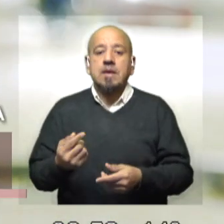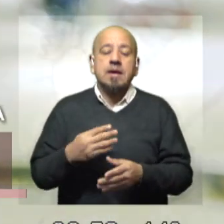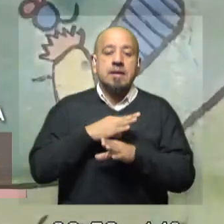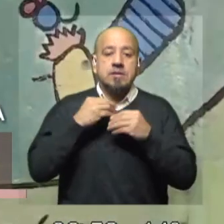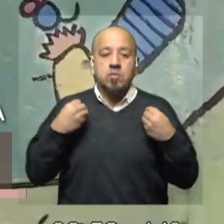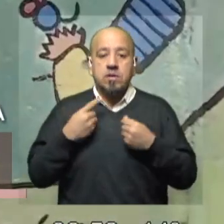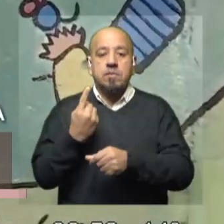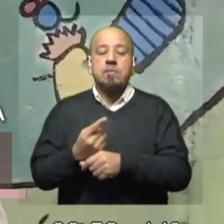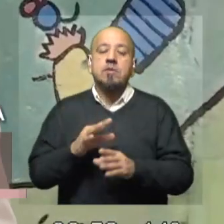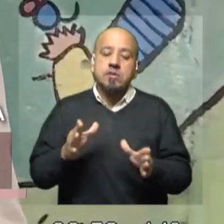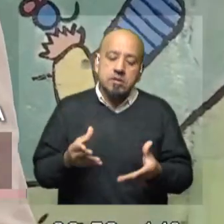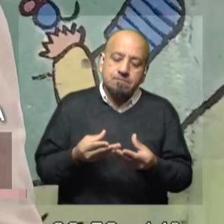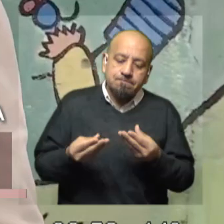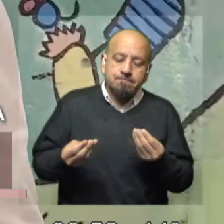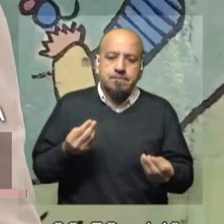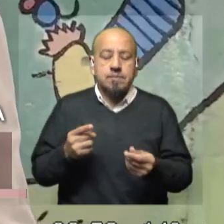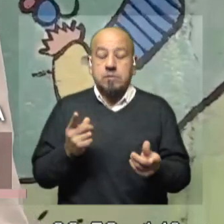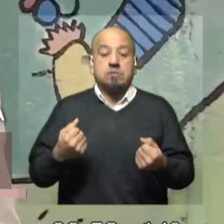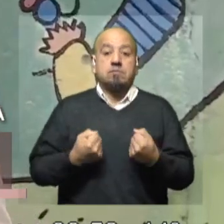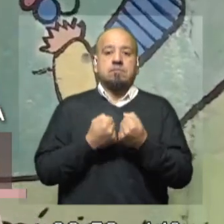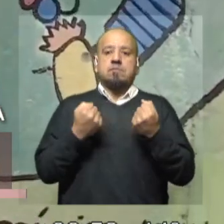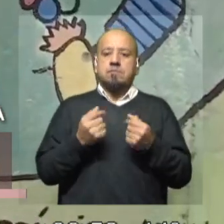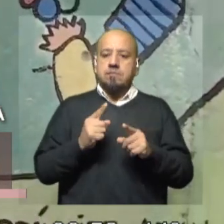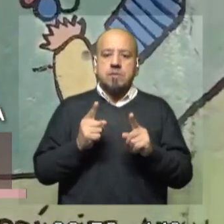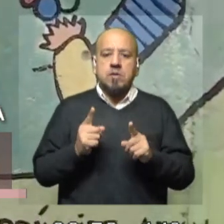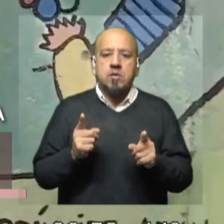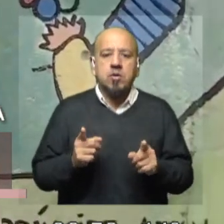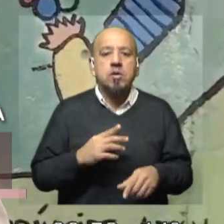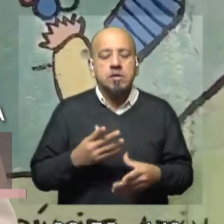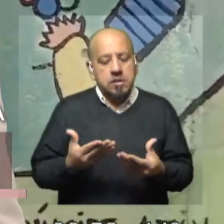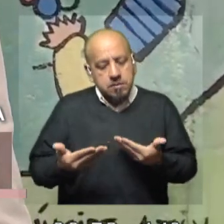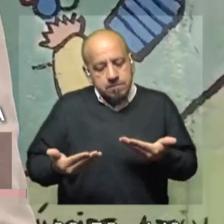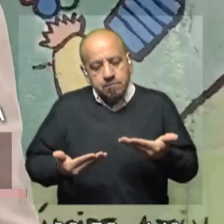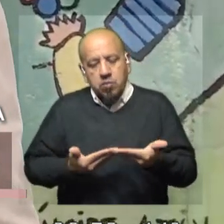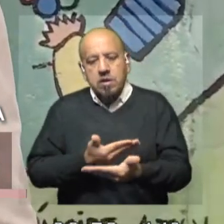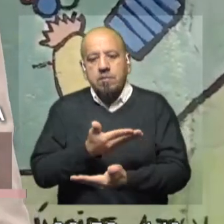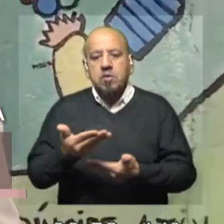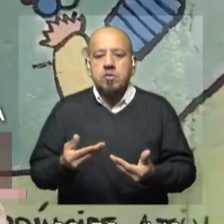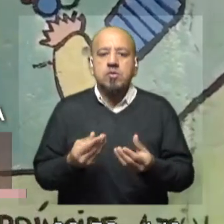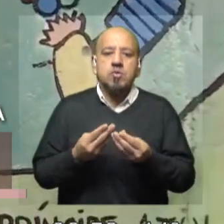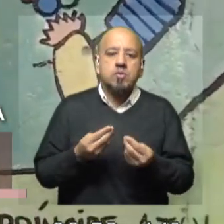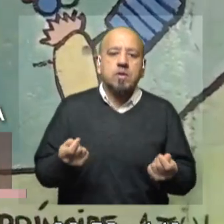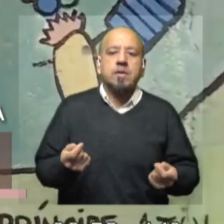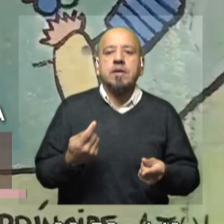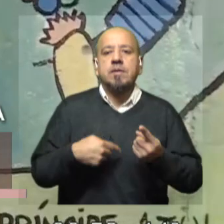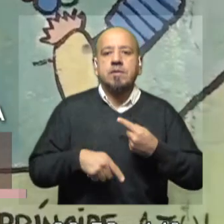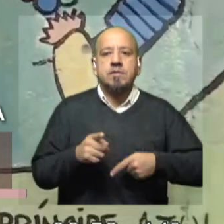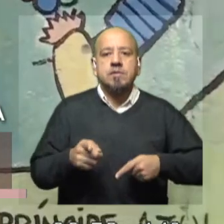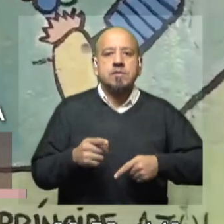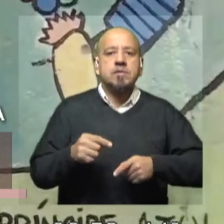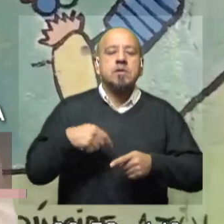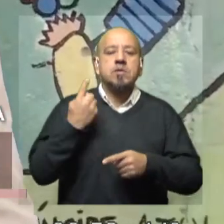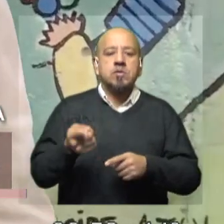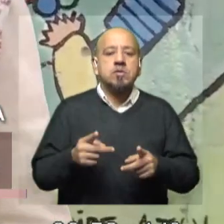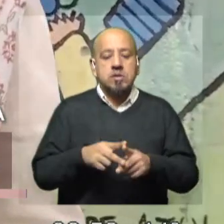flexible, amigable, y no sea un cambio brusco de un nivel a otro. Y luego en el otro